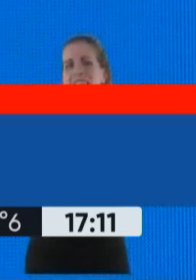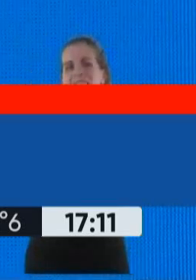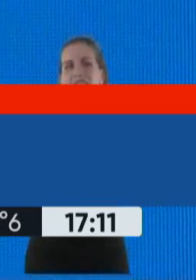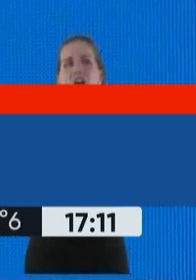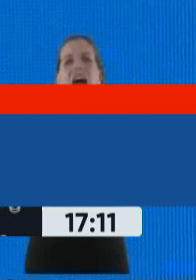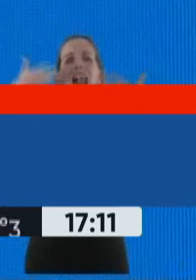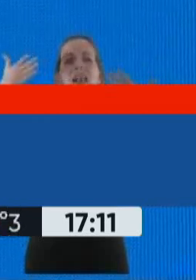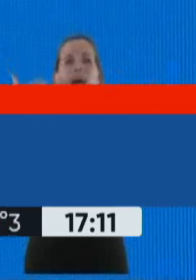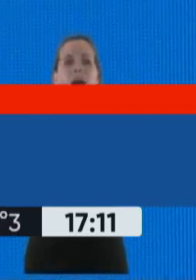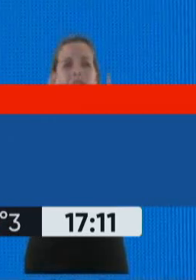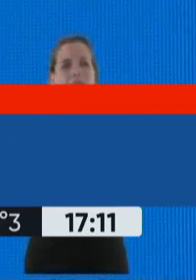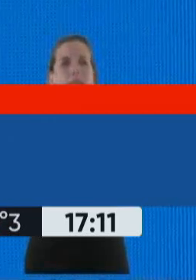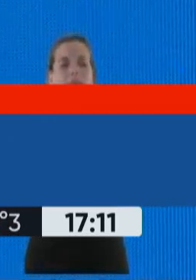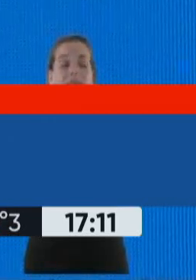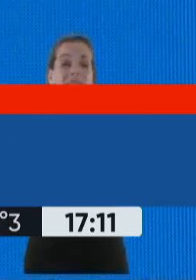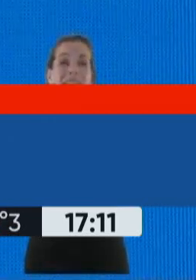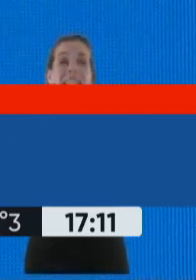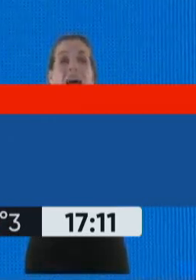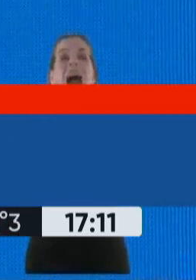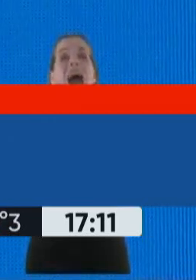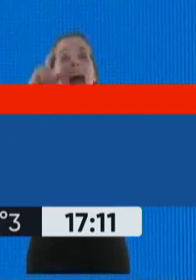arte, los pueblos